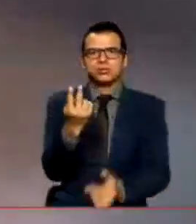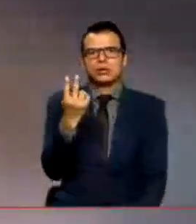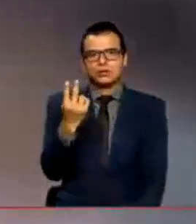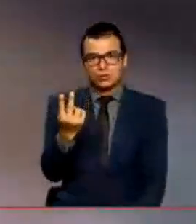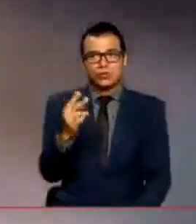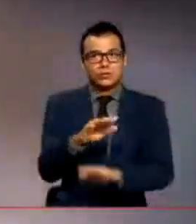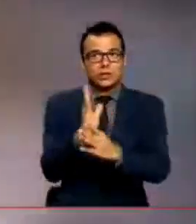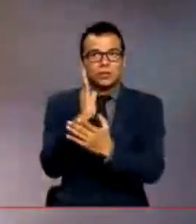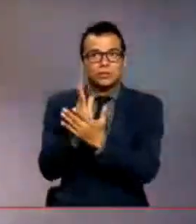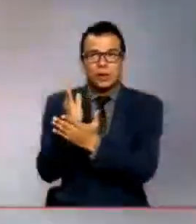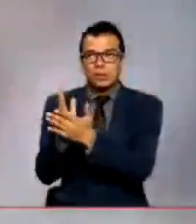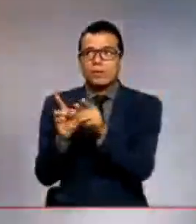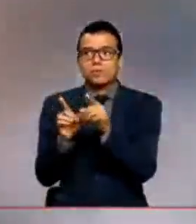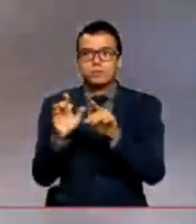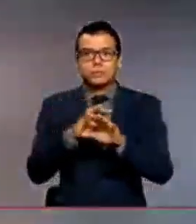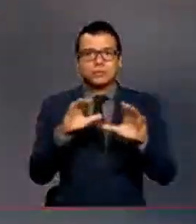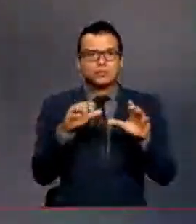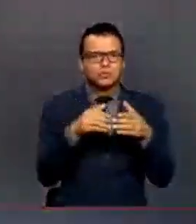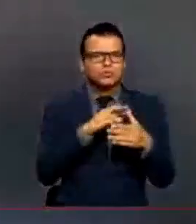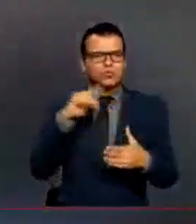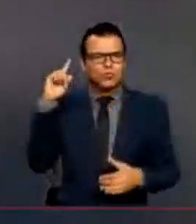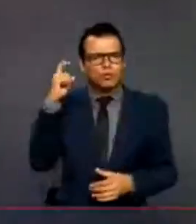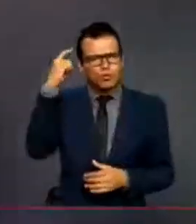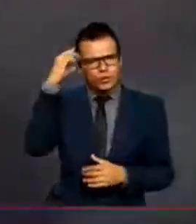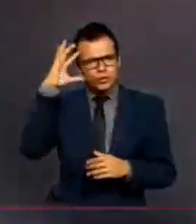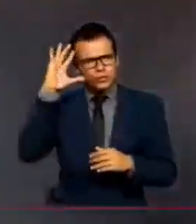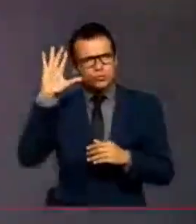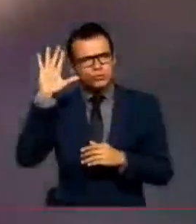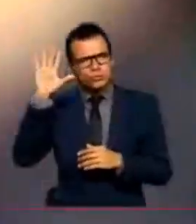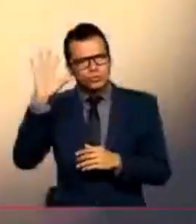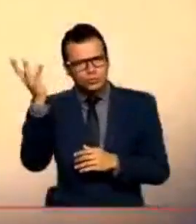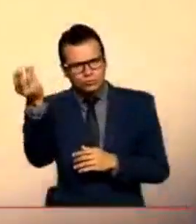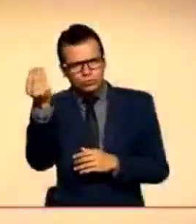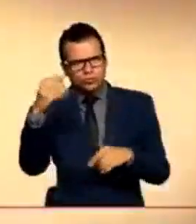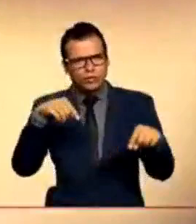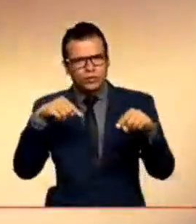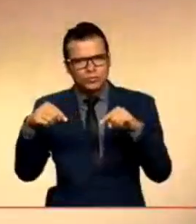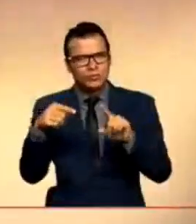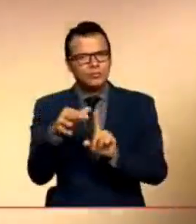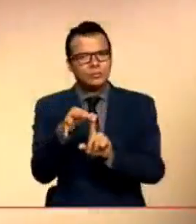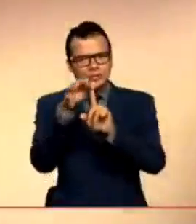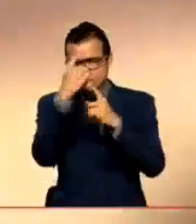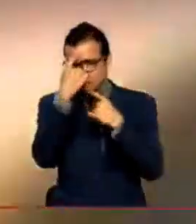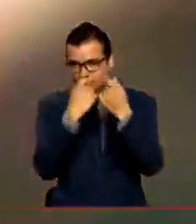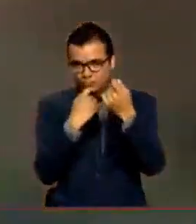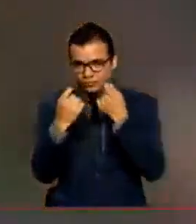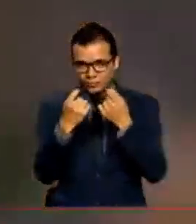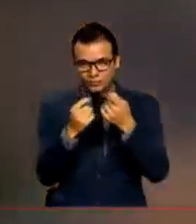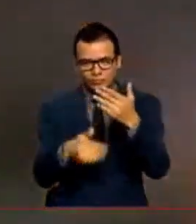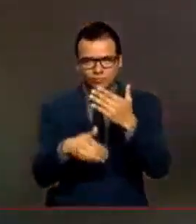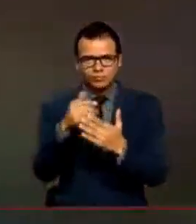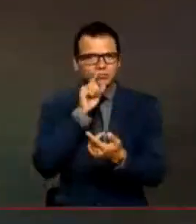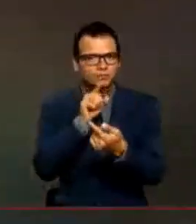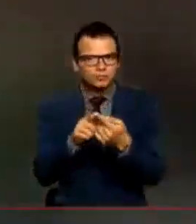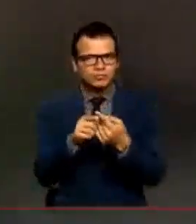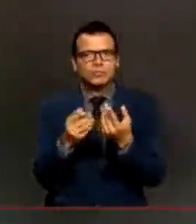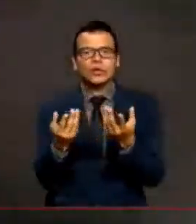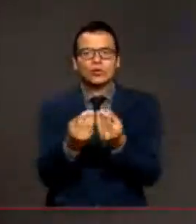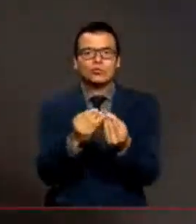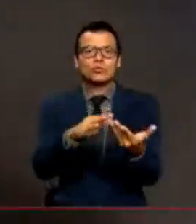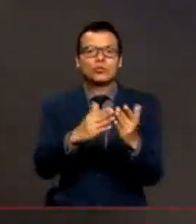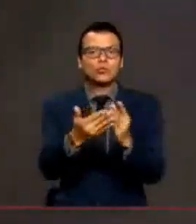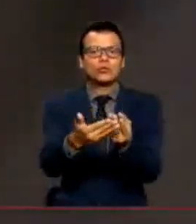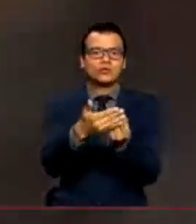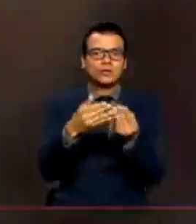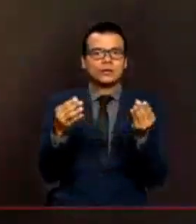Pública activaron varios dispositivos especiales para salvaguardar a la población y a la empresa afectada, así como para